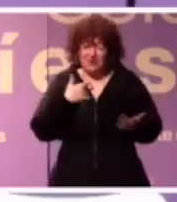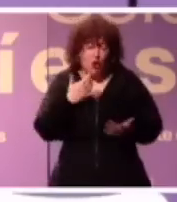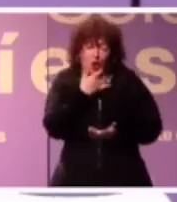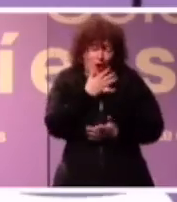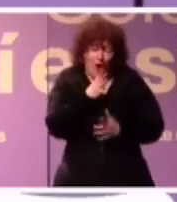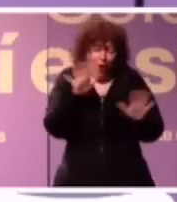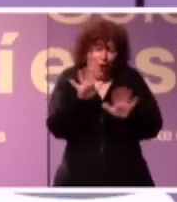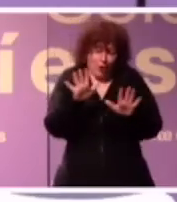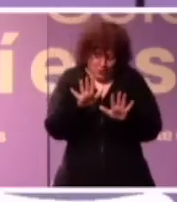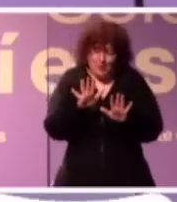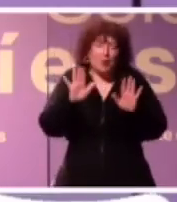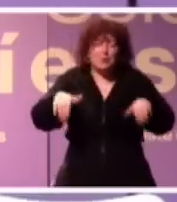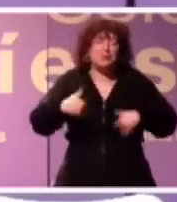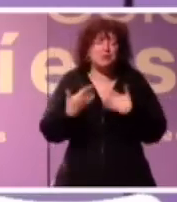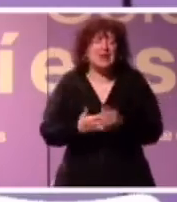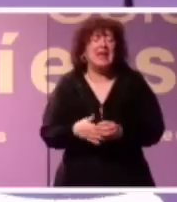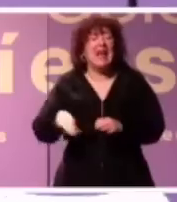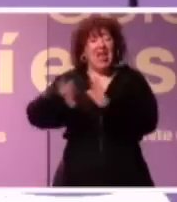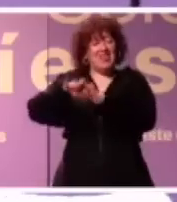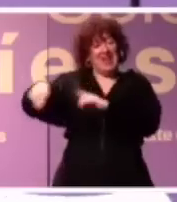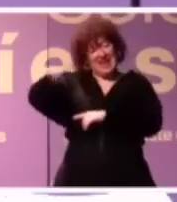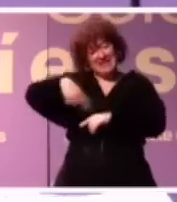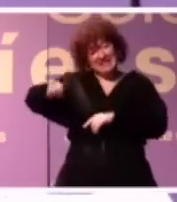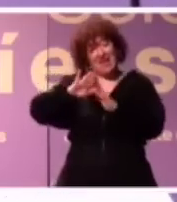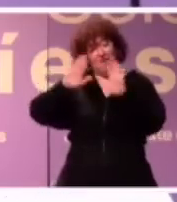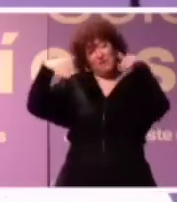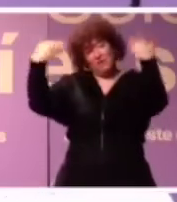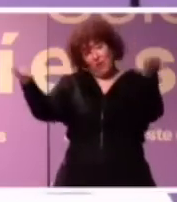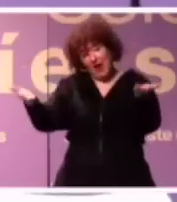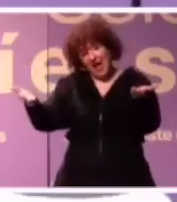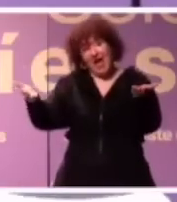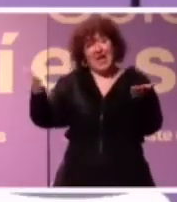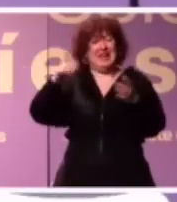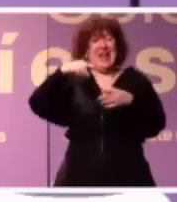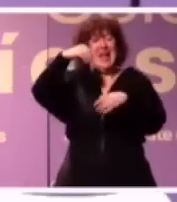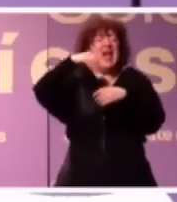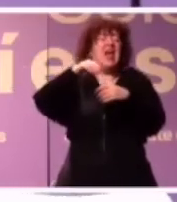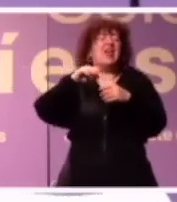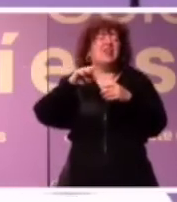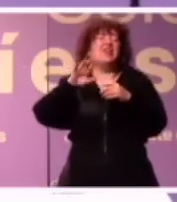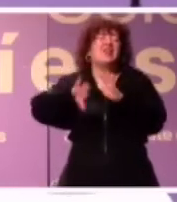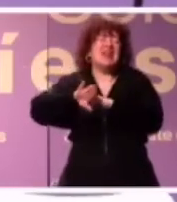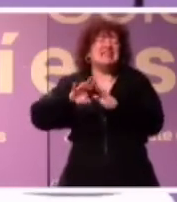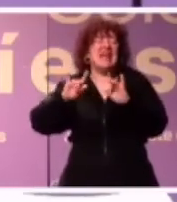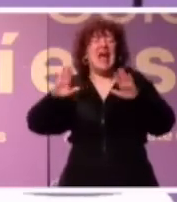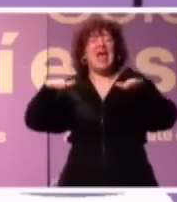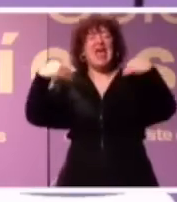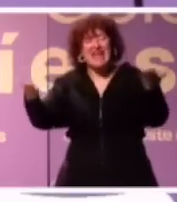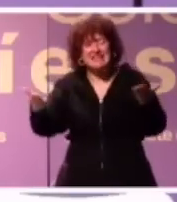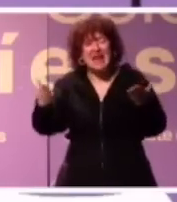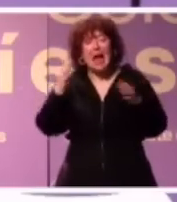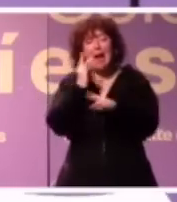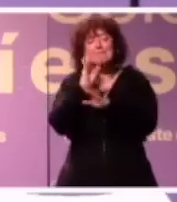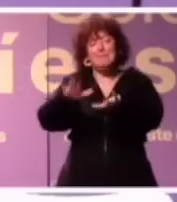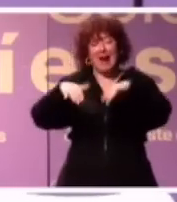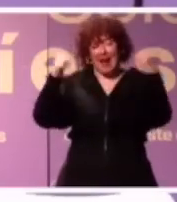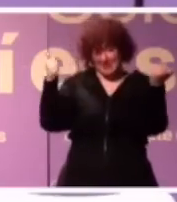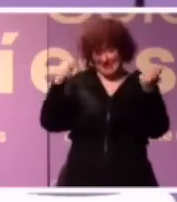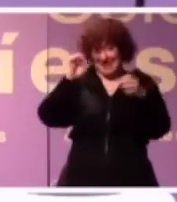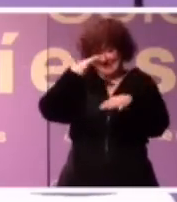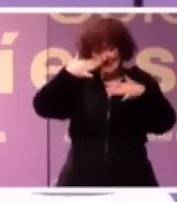que también en la derecha extraparlamentaria la derecha judicial en este caso que en 2004